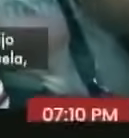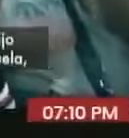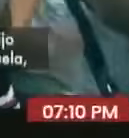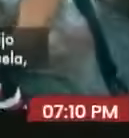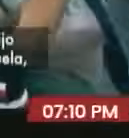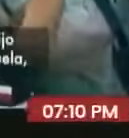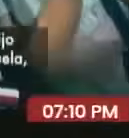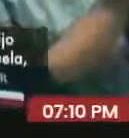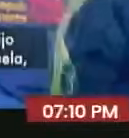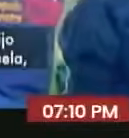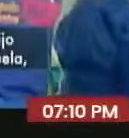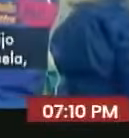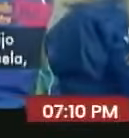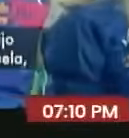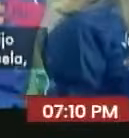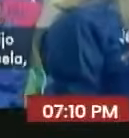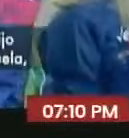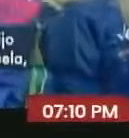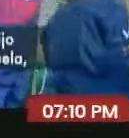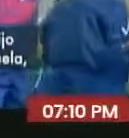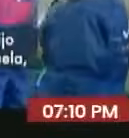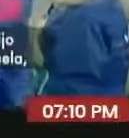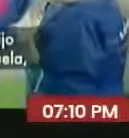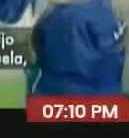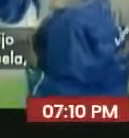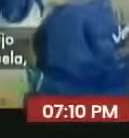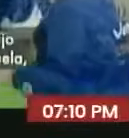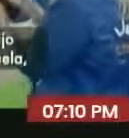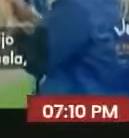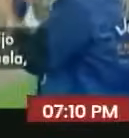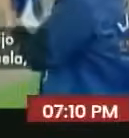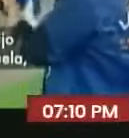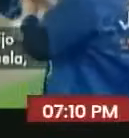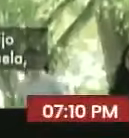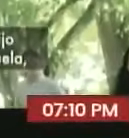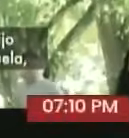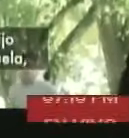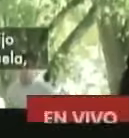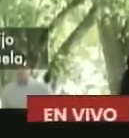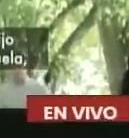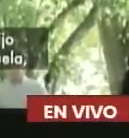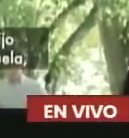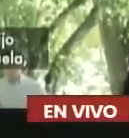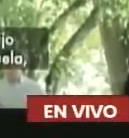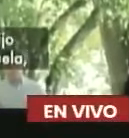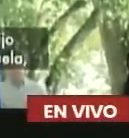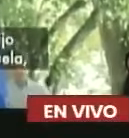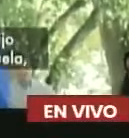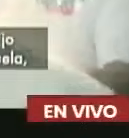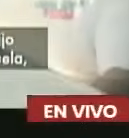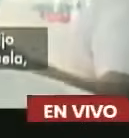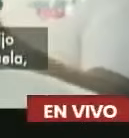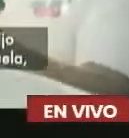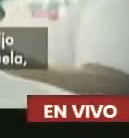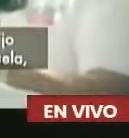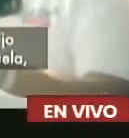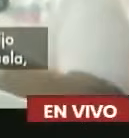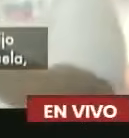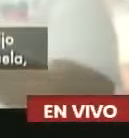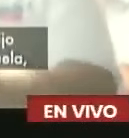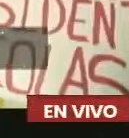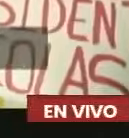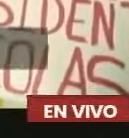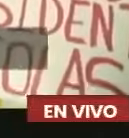y como hijo de Dios estoy cumpliendo el destino que les fijó para mí, estar al frente de las luchas del pueblo